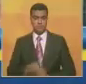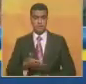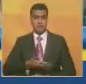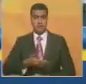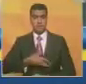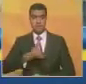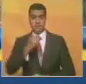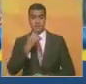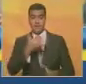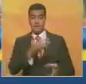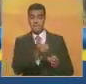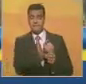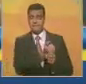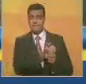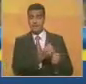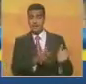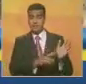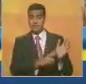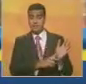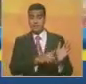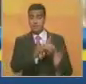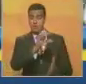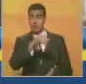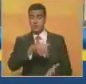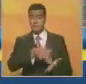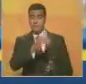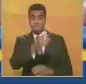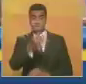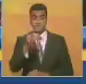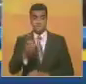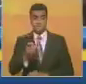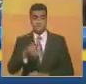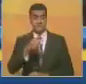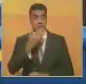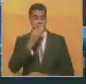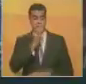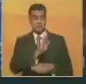aseguró que se espera la visita de 140.000 personas a las que se les garantiza la seguridad.